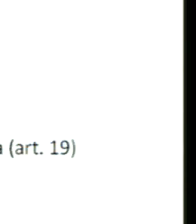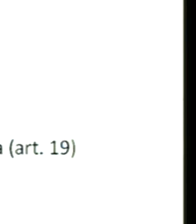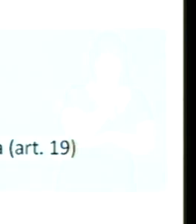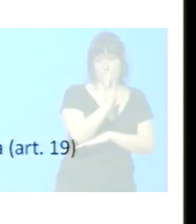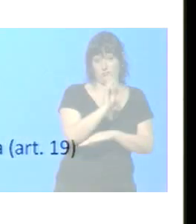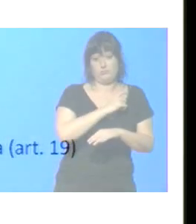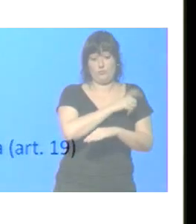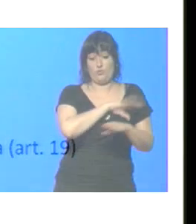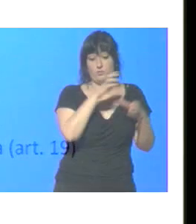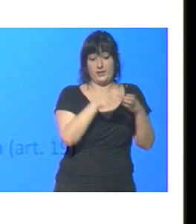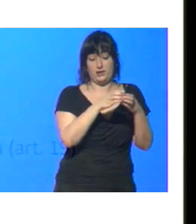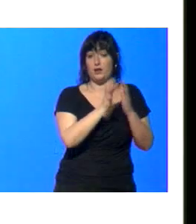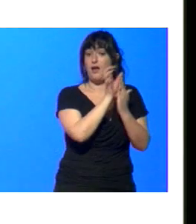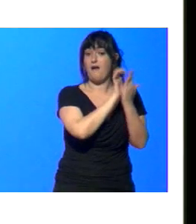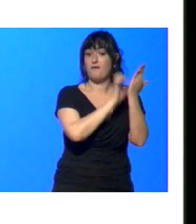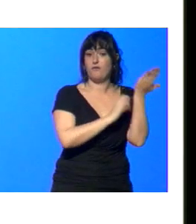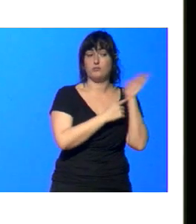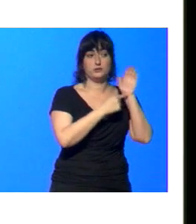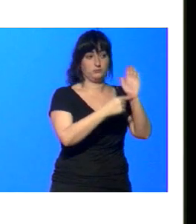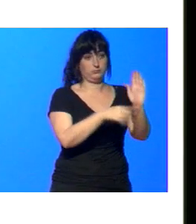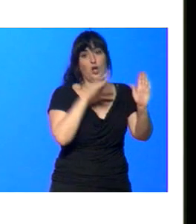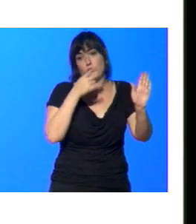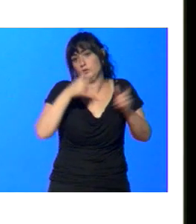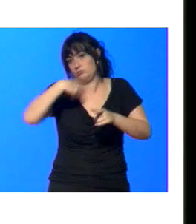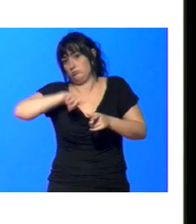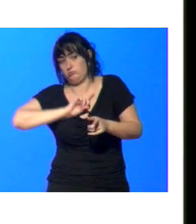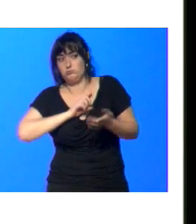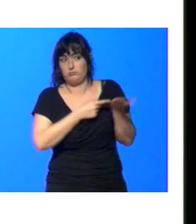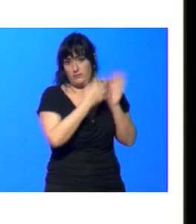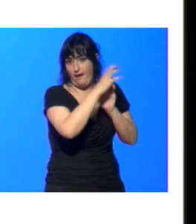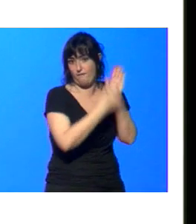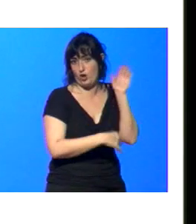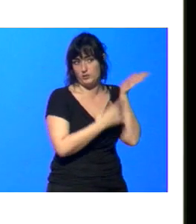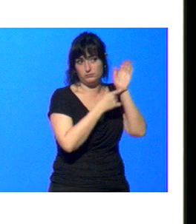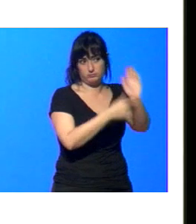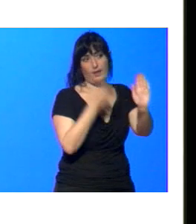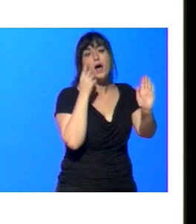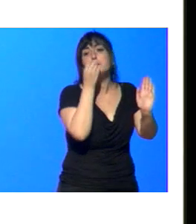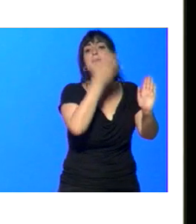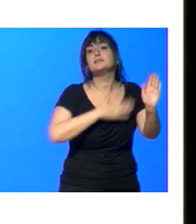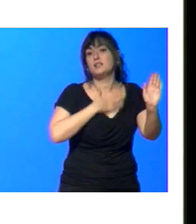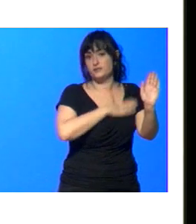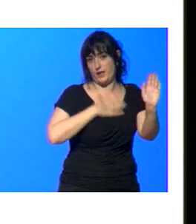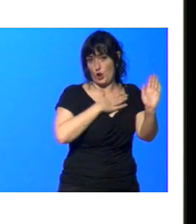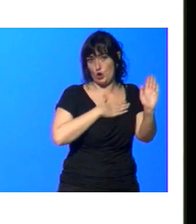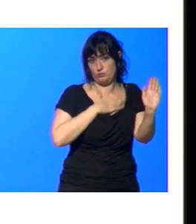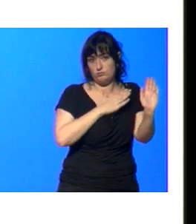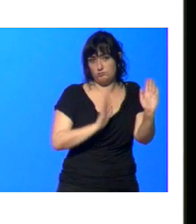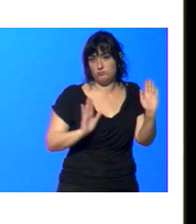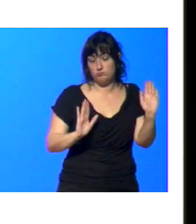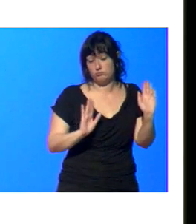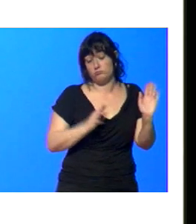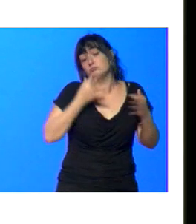un comité que se le presentan informes los estados tienen que presentar informes sobre el grado de satisfacción de la convención Es cierto que como